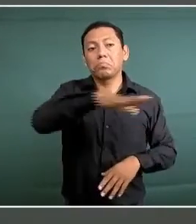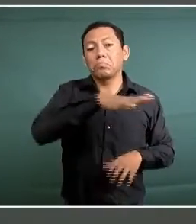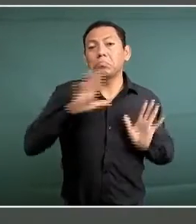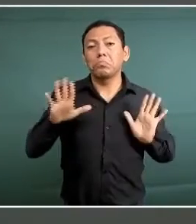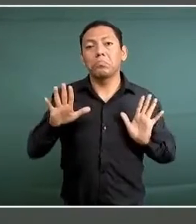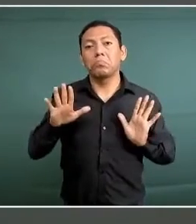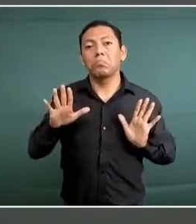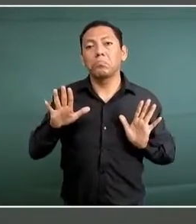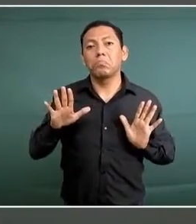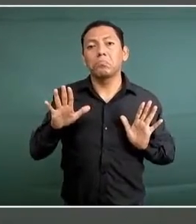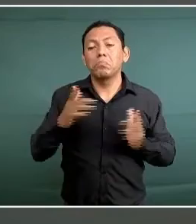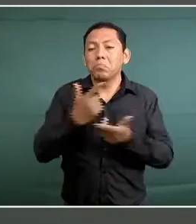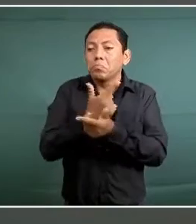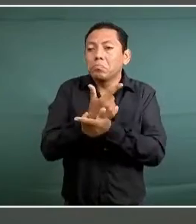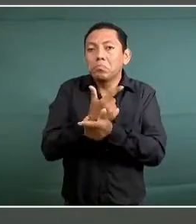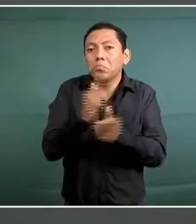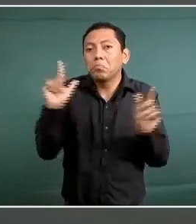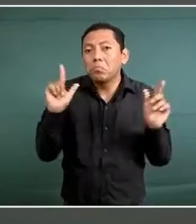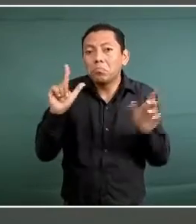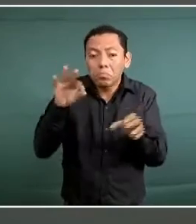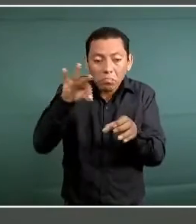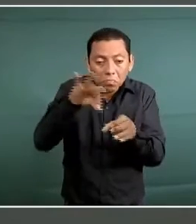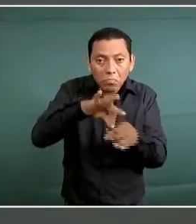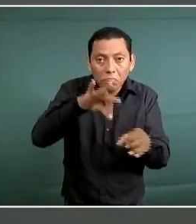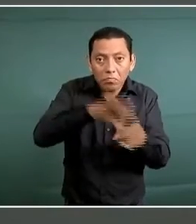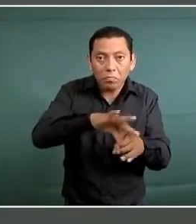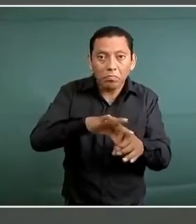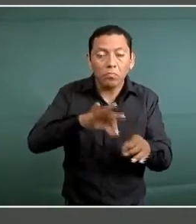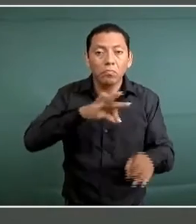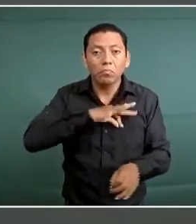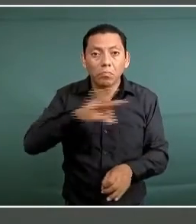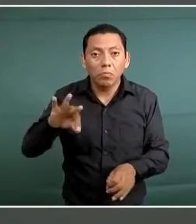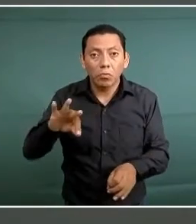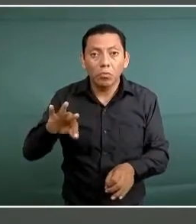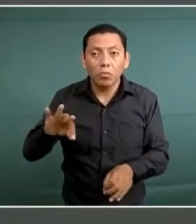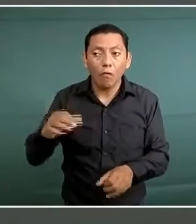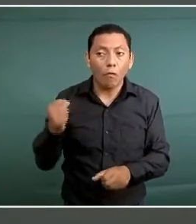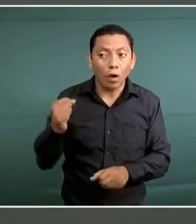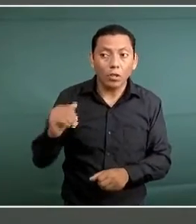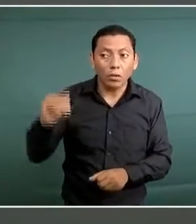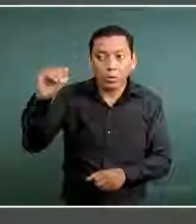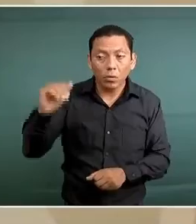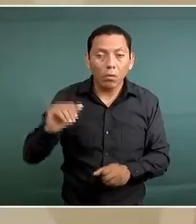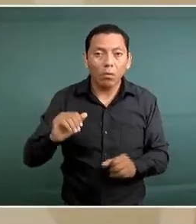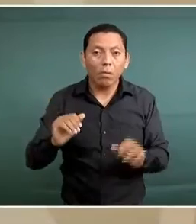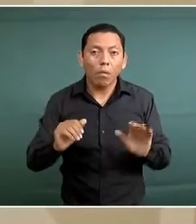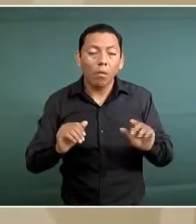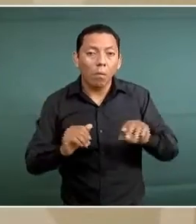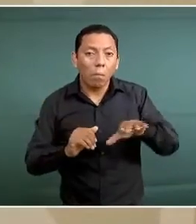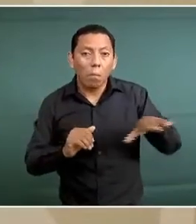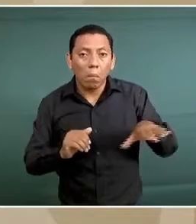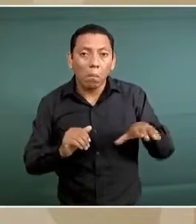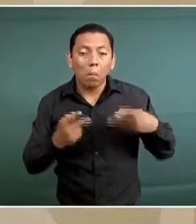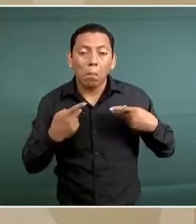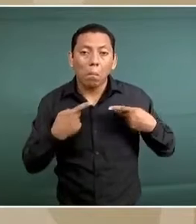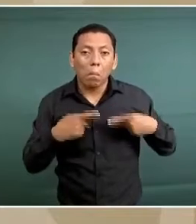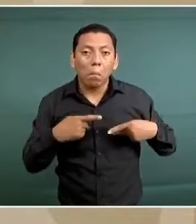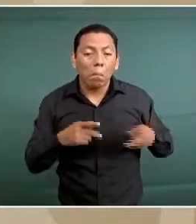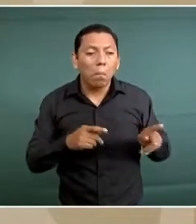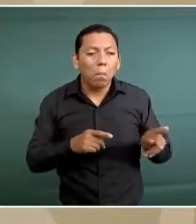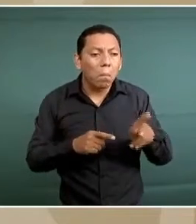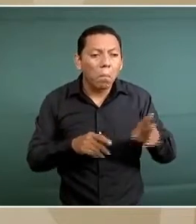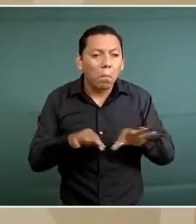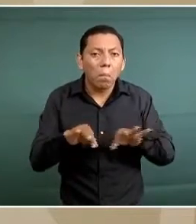y cuenta lo mismo el voto de un potentado que de un indígena de un